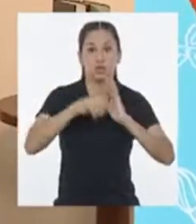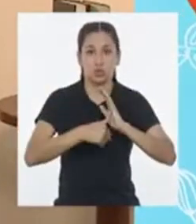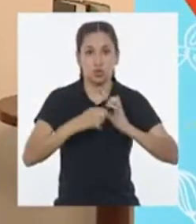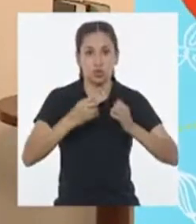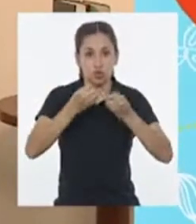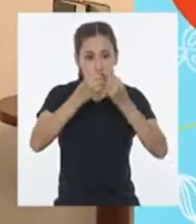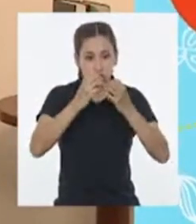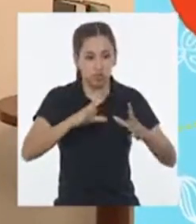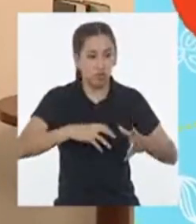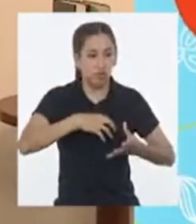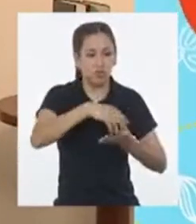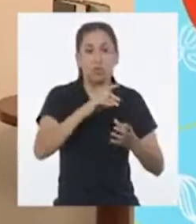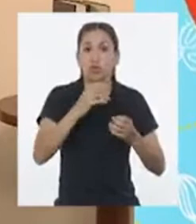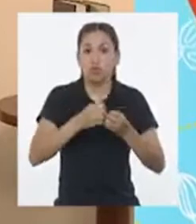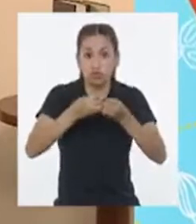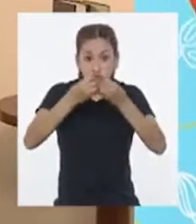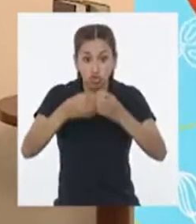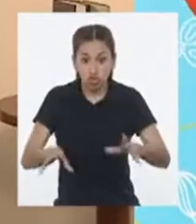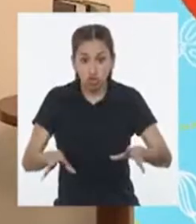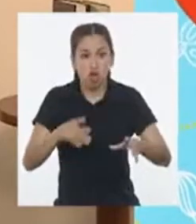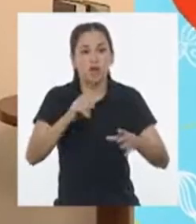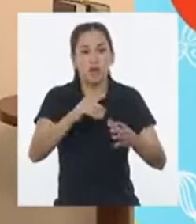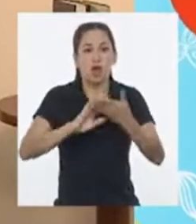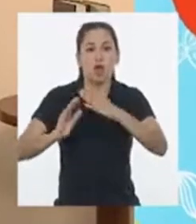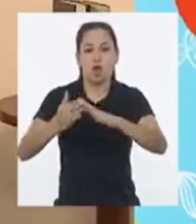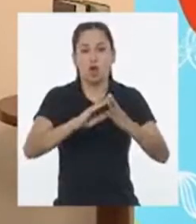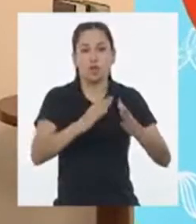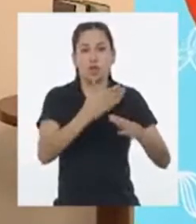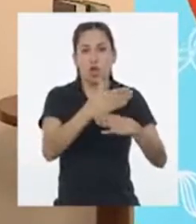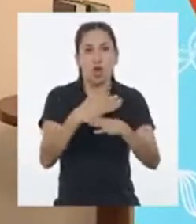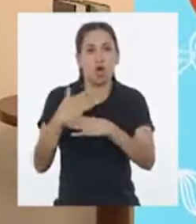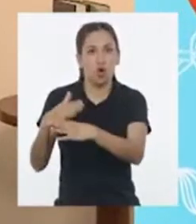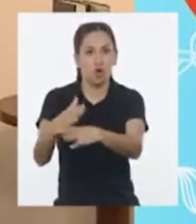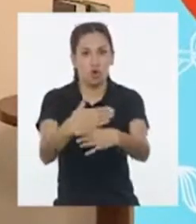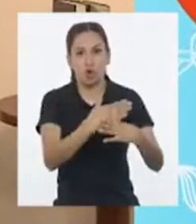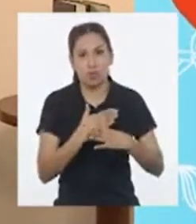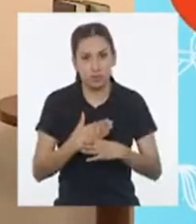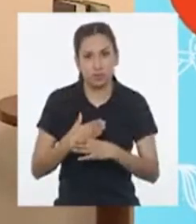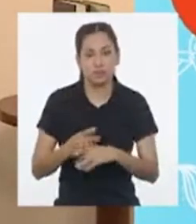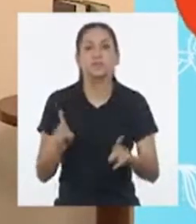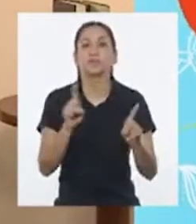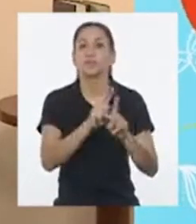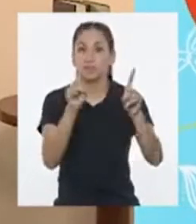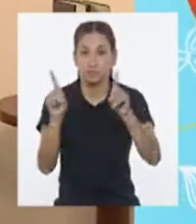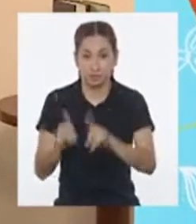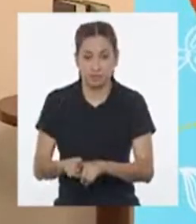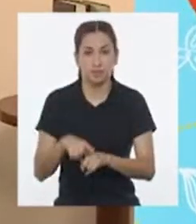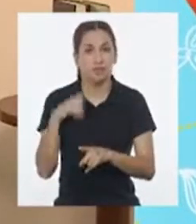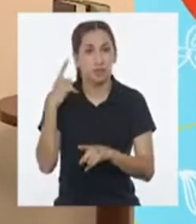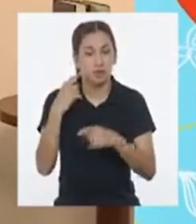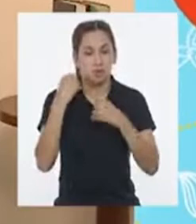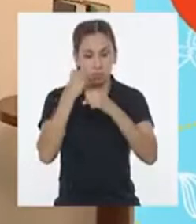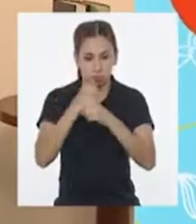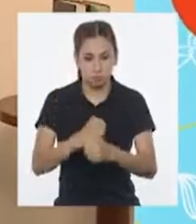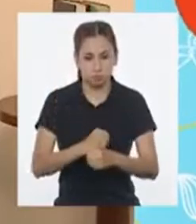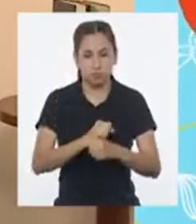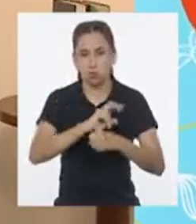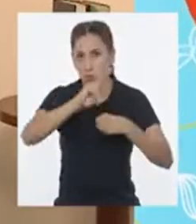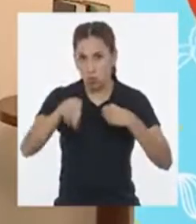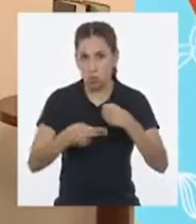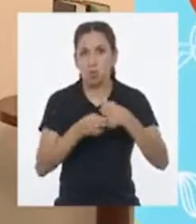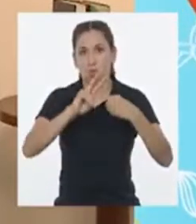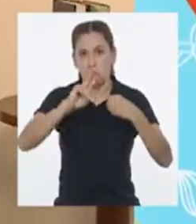los excedentes se distribuían entre la población. Además, se